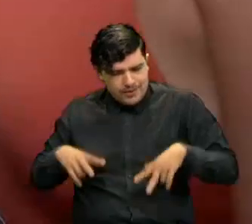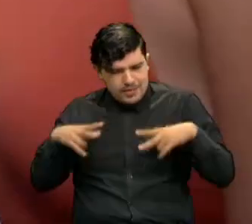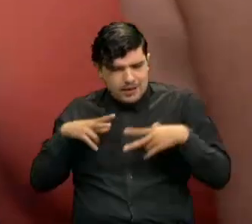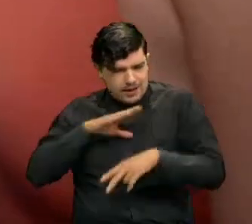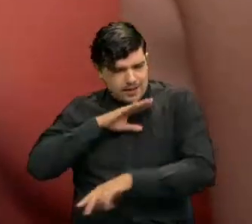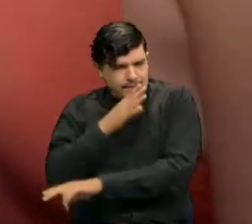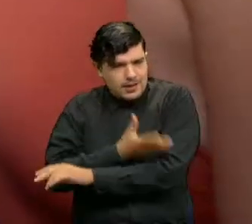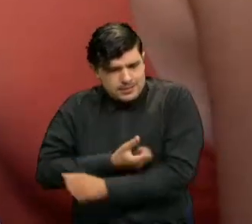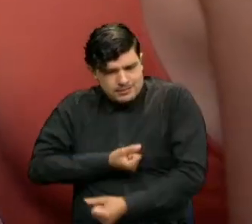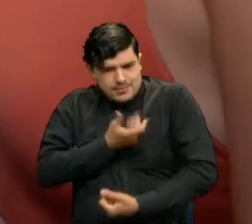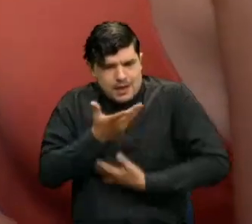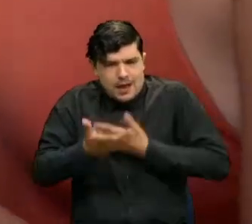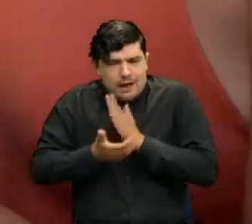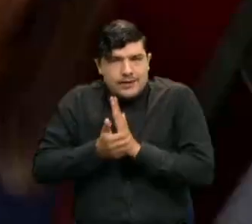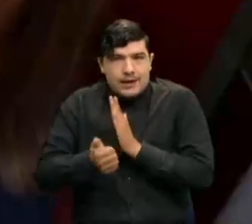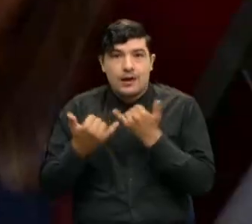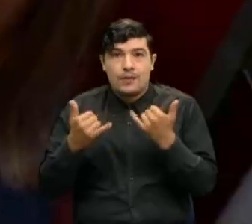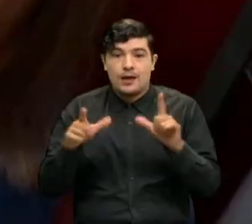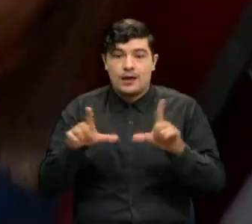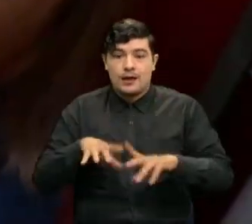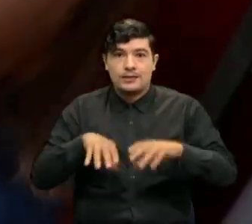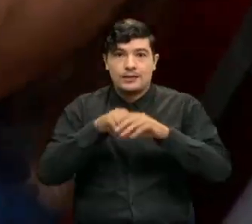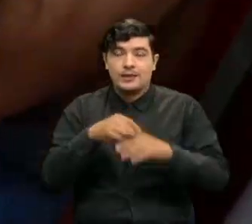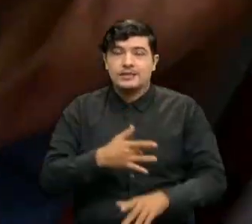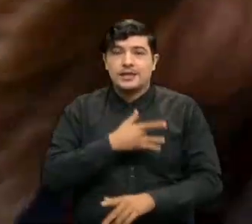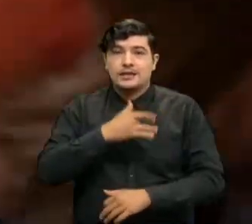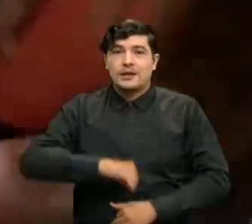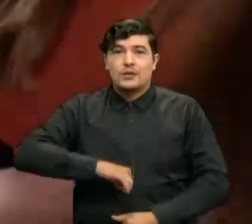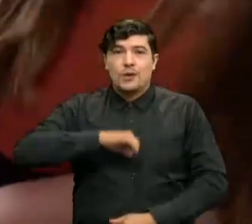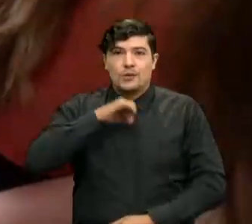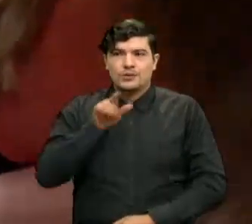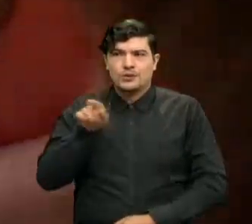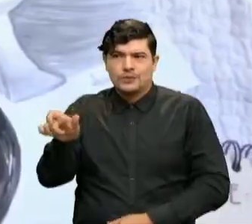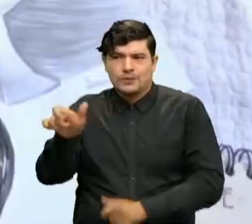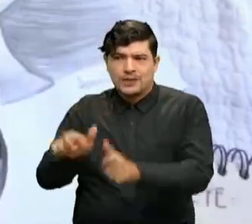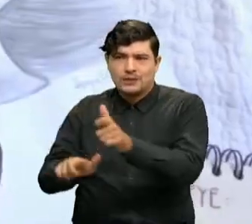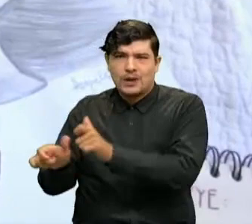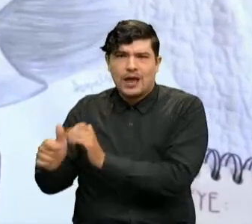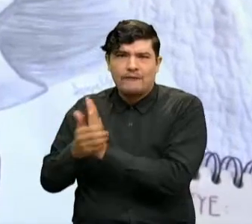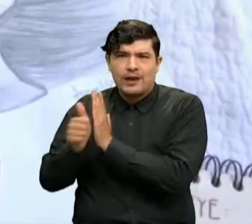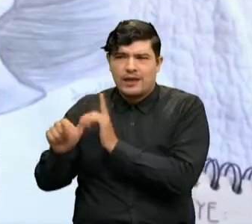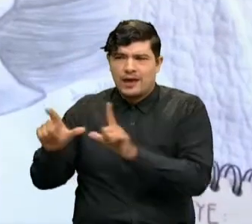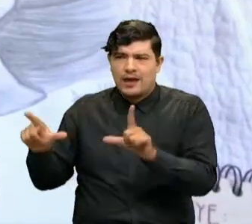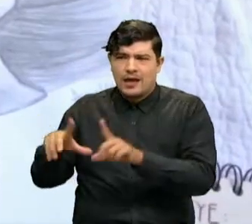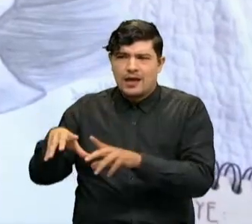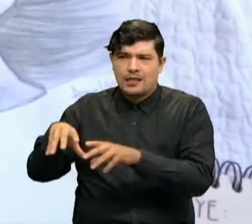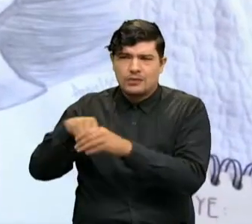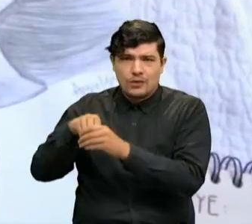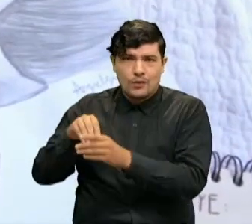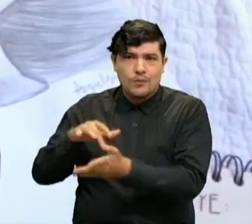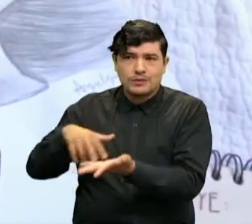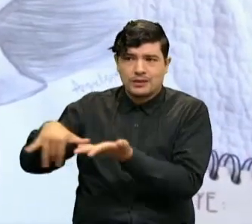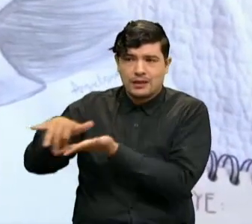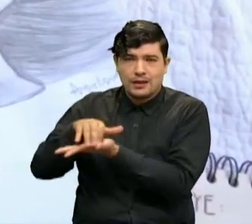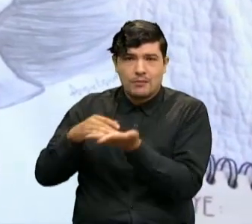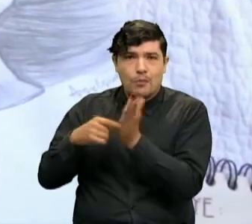tenemos. El canal Trust se enorgullece de ser la ventana que visibiliza los talentos de los santandereños.